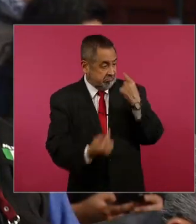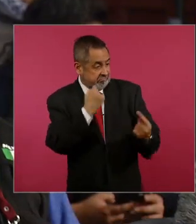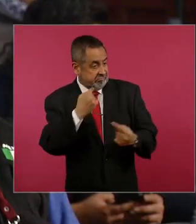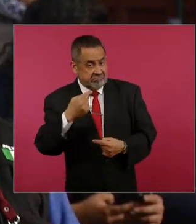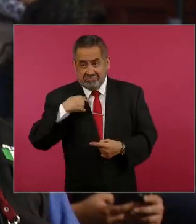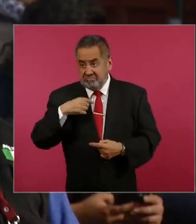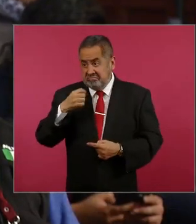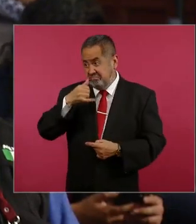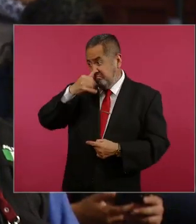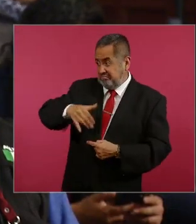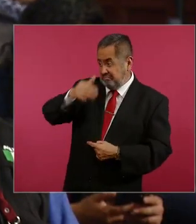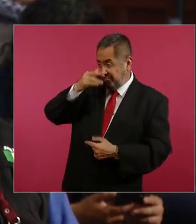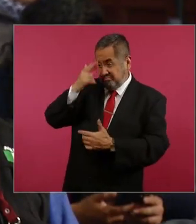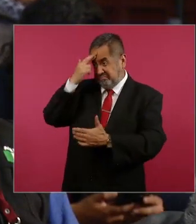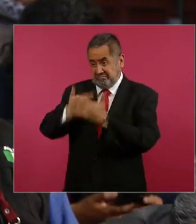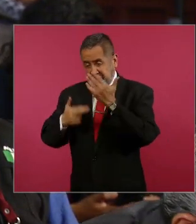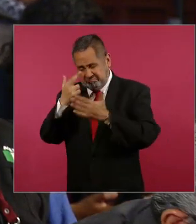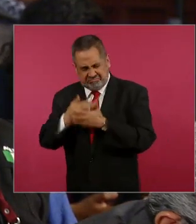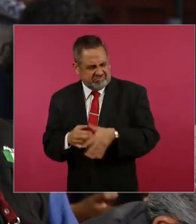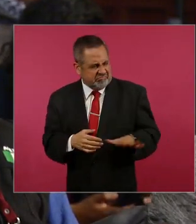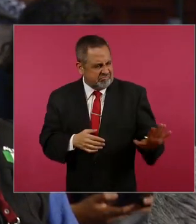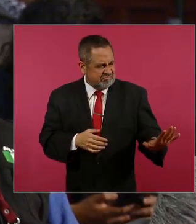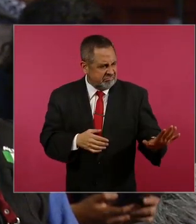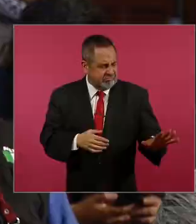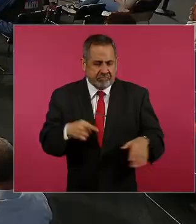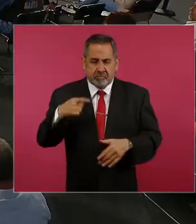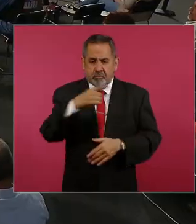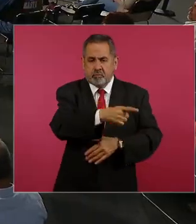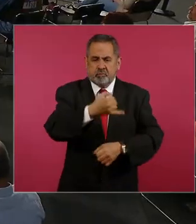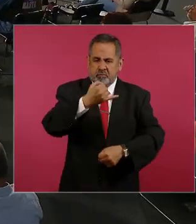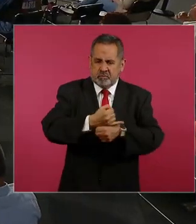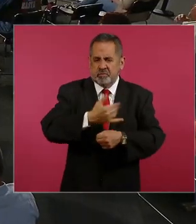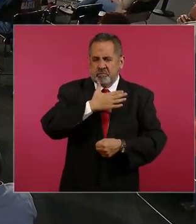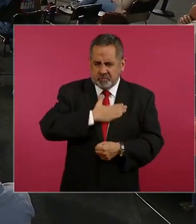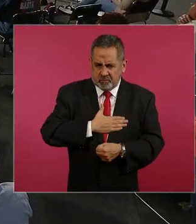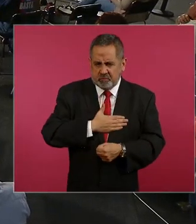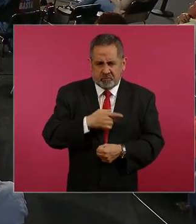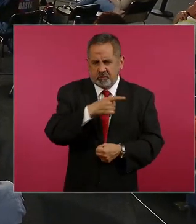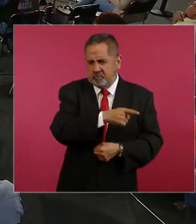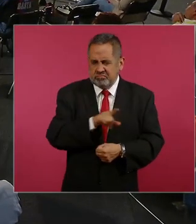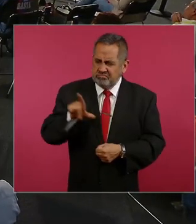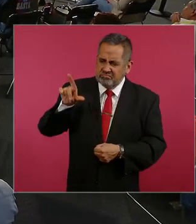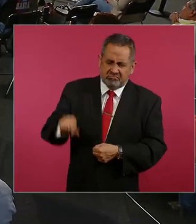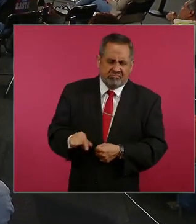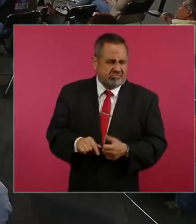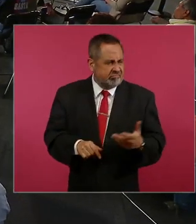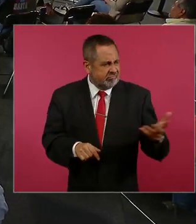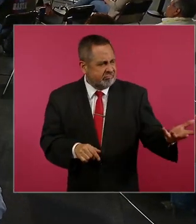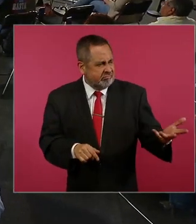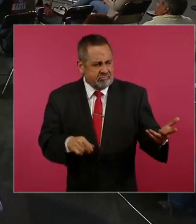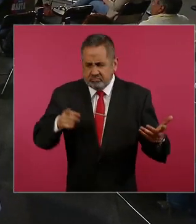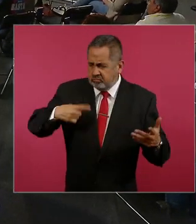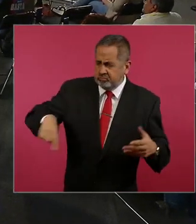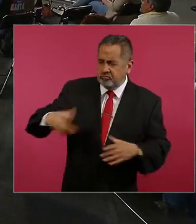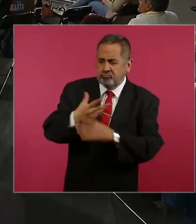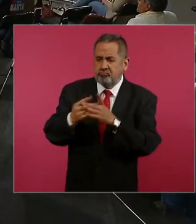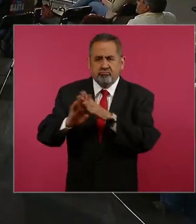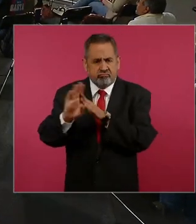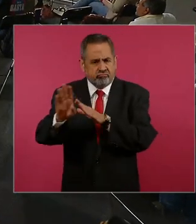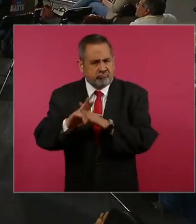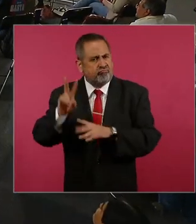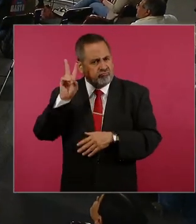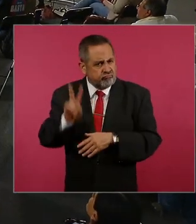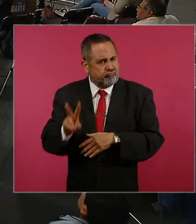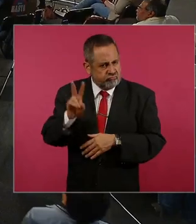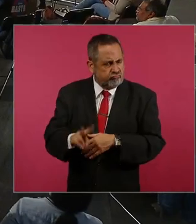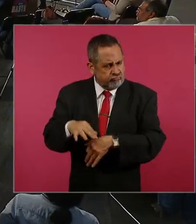fanáticos, consideramos sus palabras injustas y despectivas hacia aquellos migrantes que legítimamente